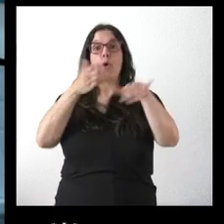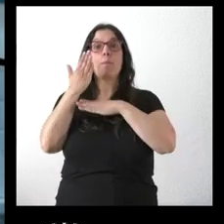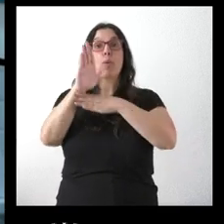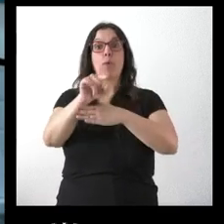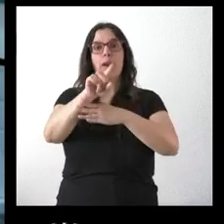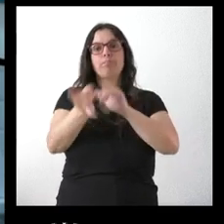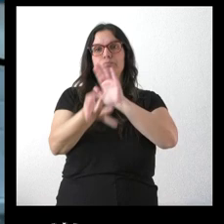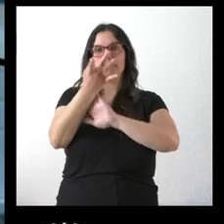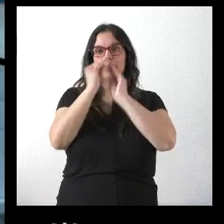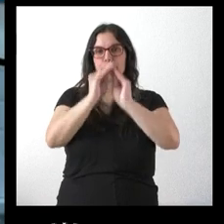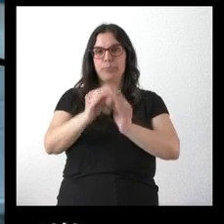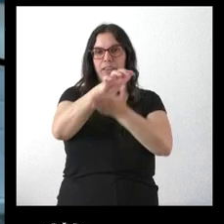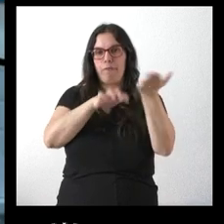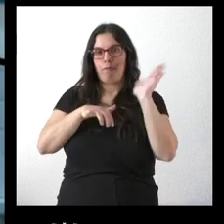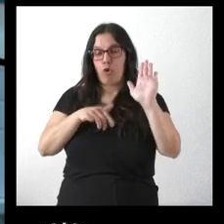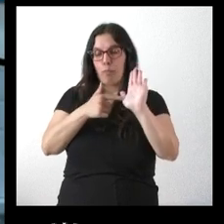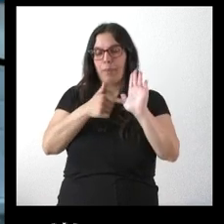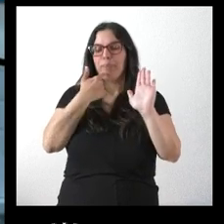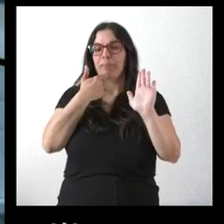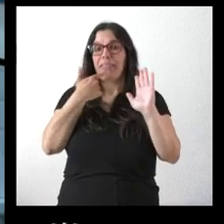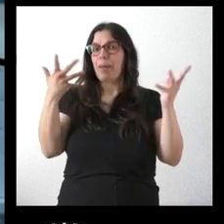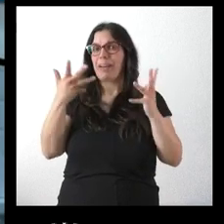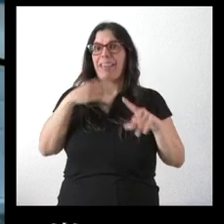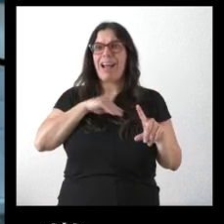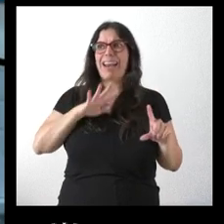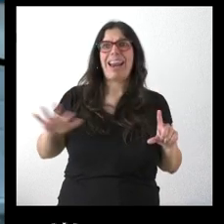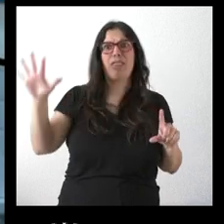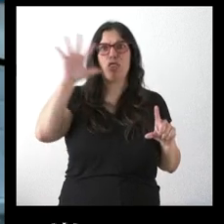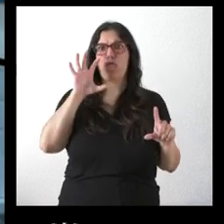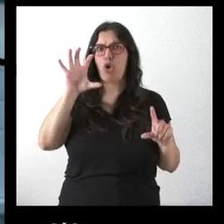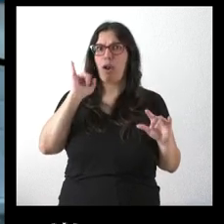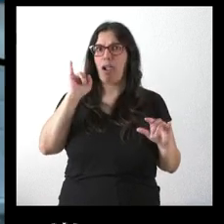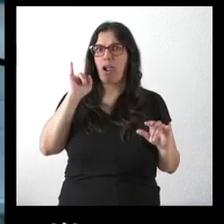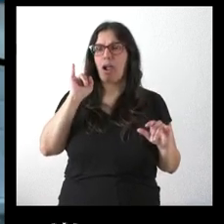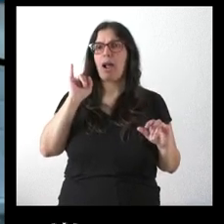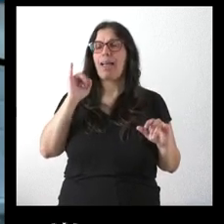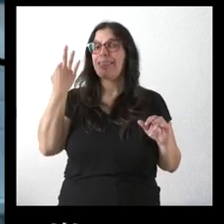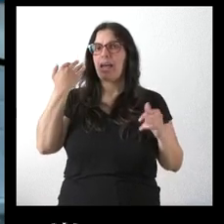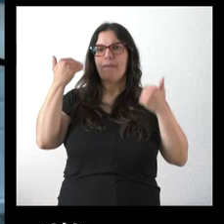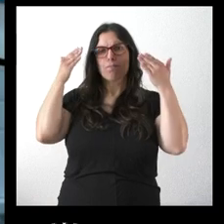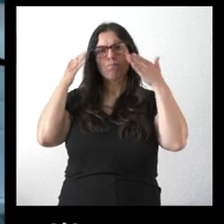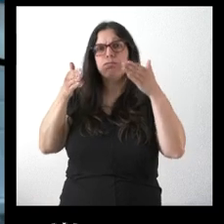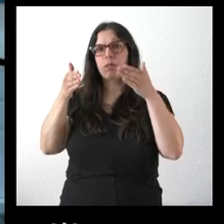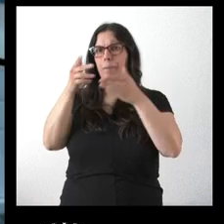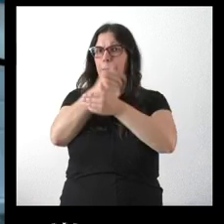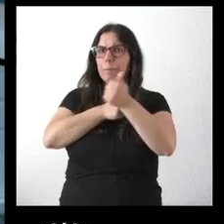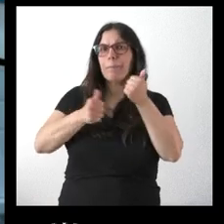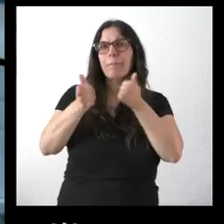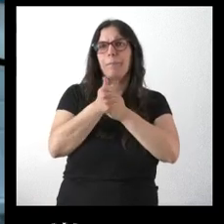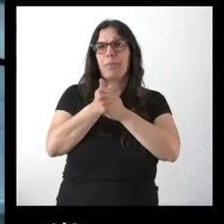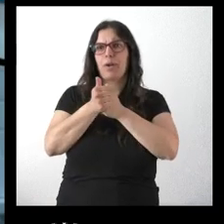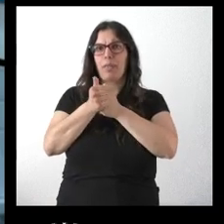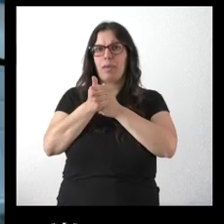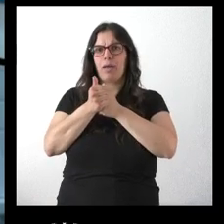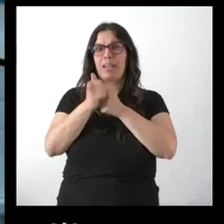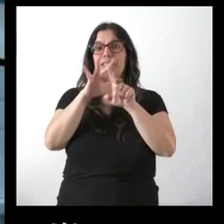y hablan de una emergencia nacional que debería ser considerada una emergencia nacional, la grave situación